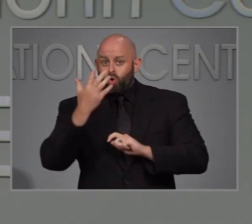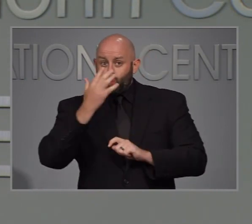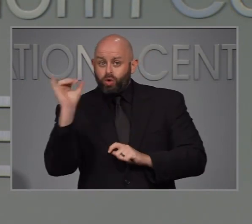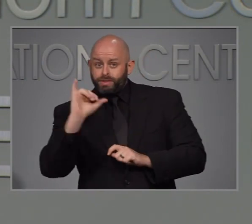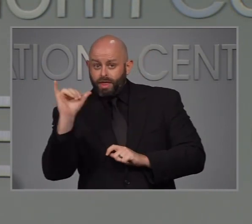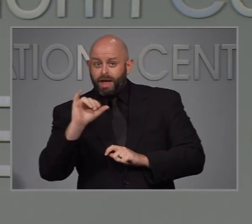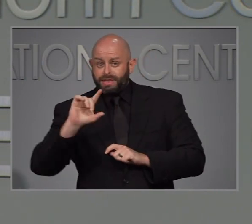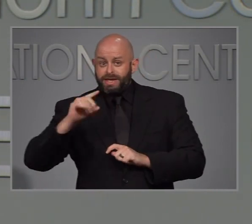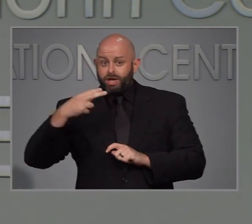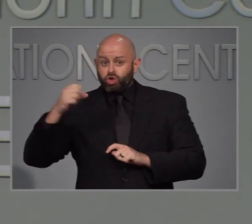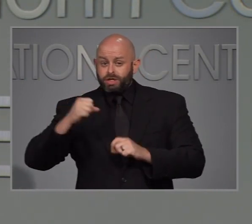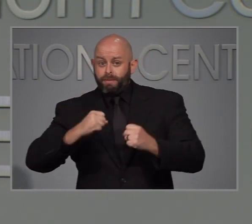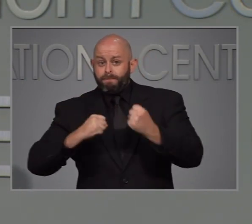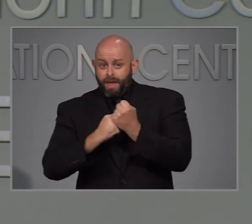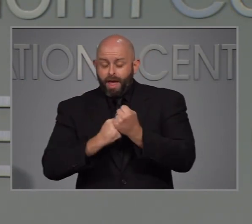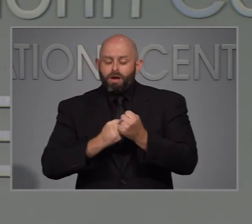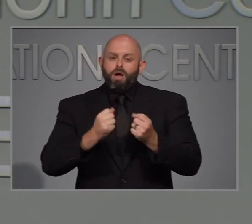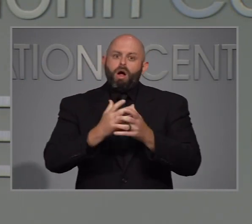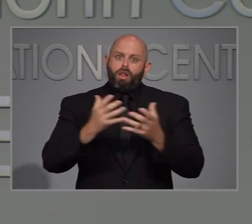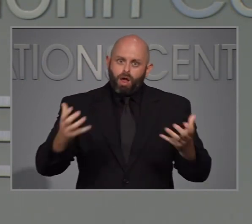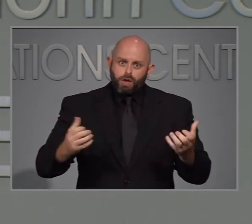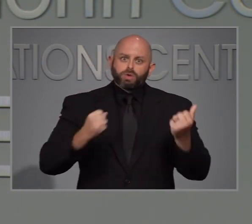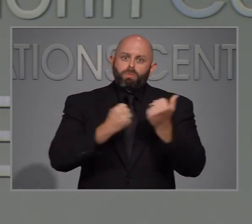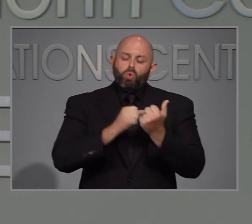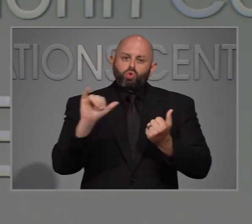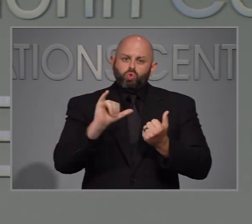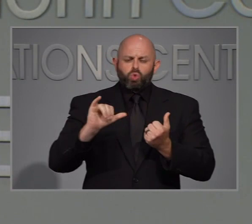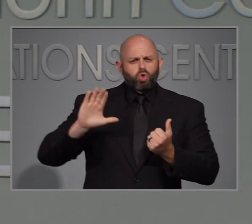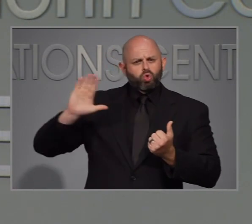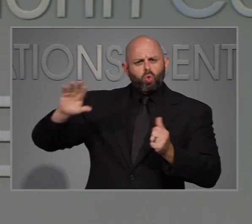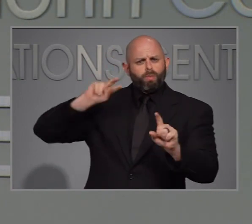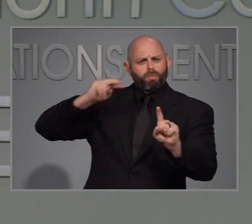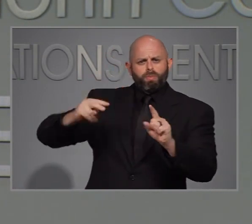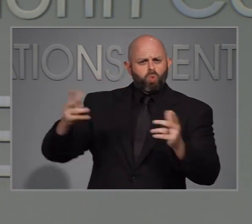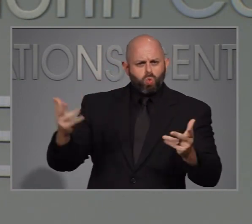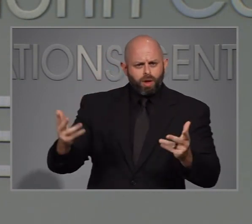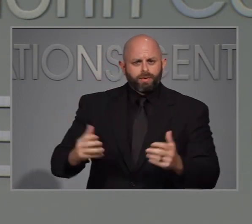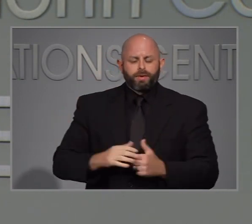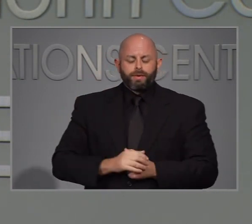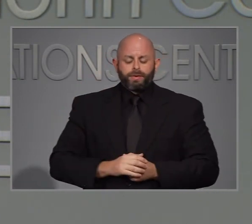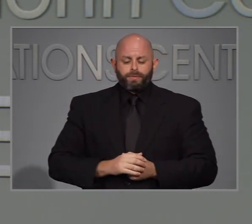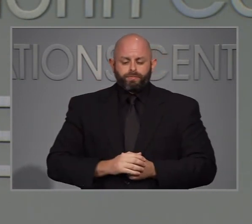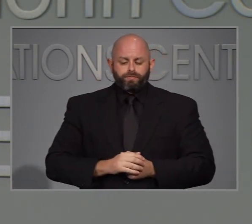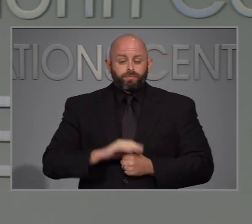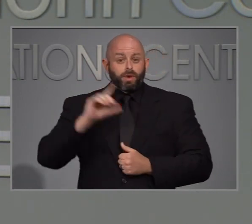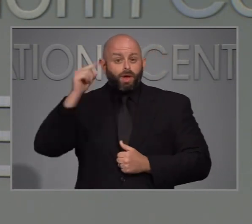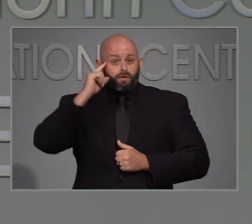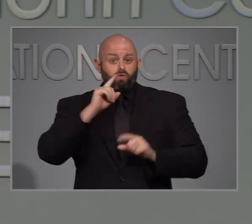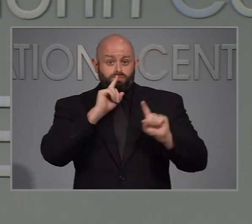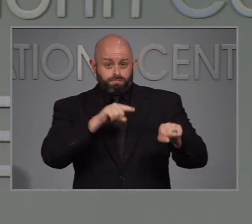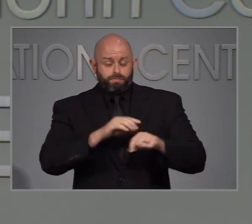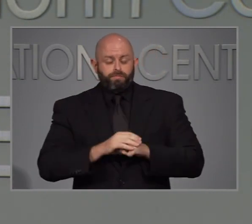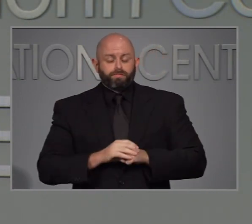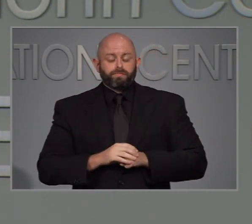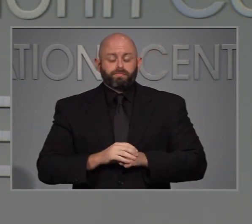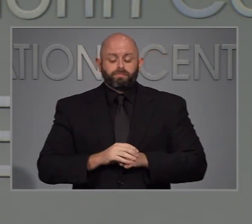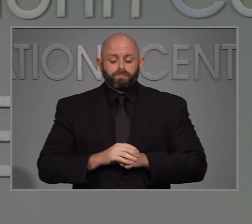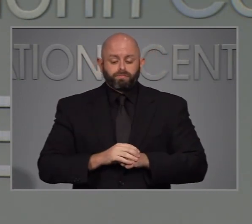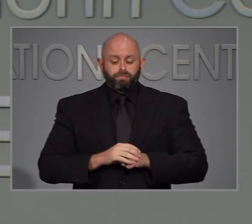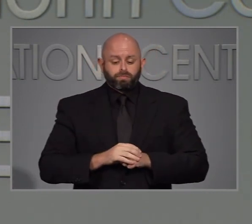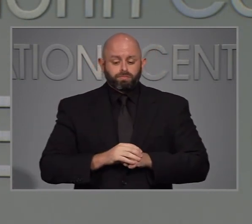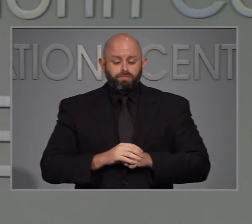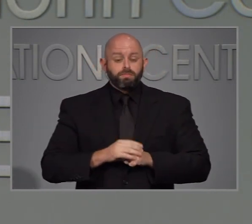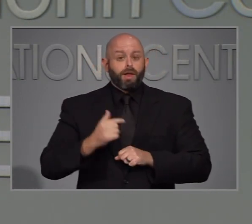y parece ser que tenía el respaldo de DHHS. Quiero saber su opinión. Respuesta, quiero informar